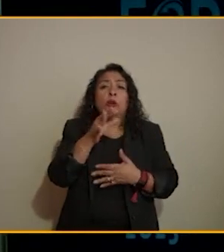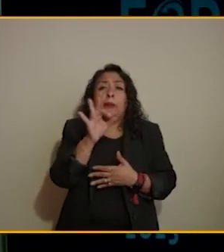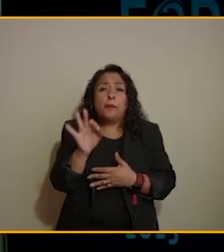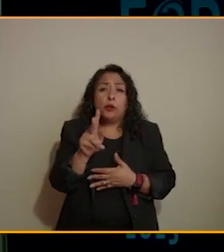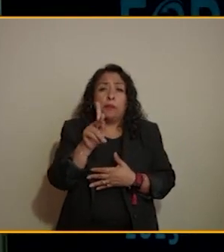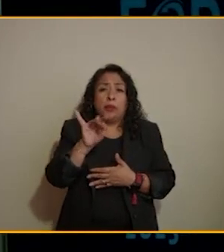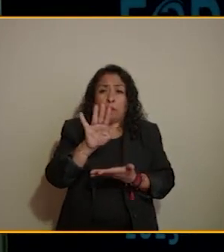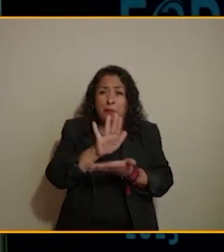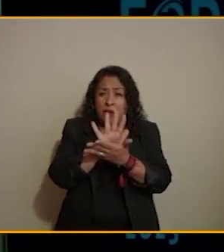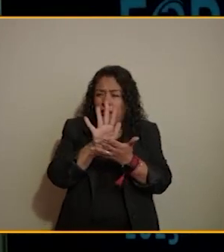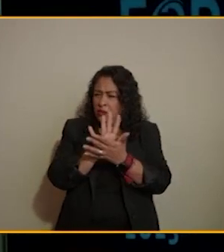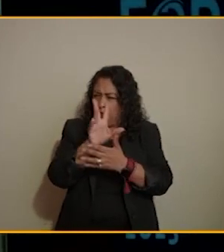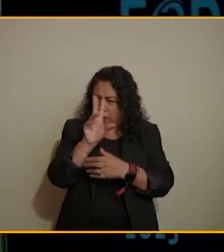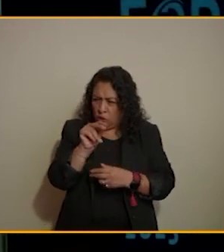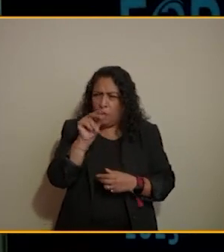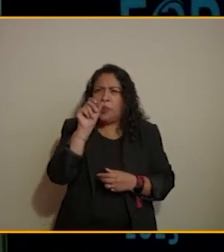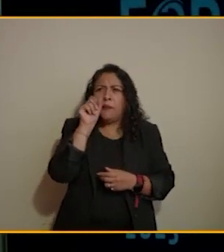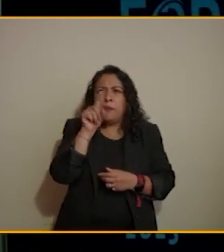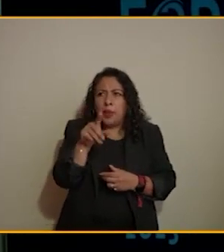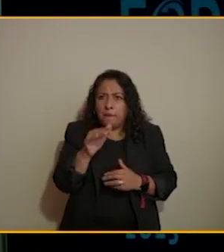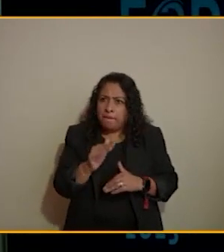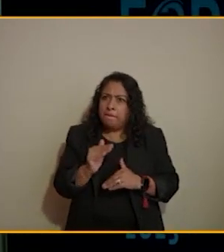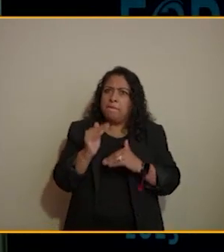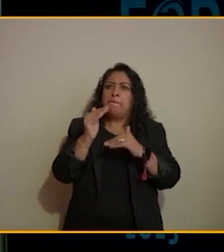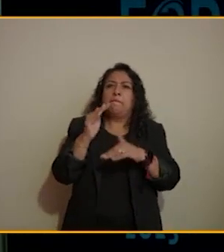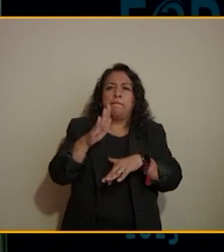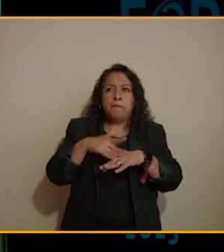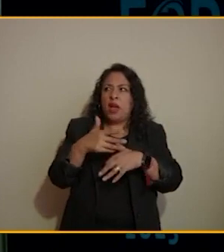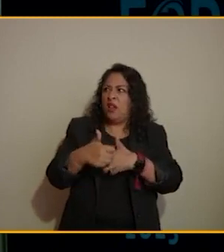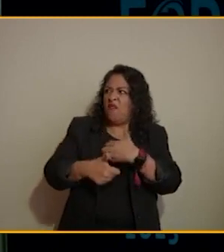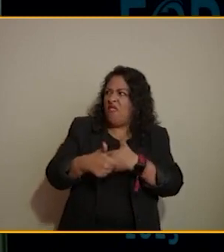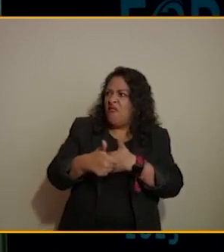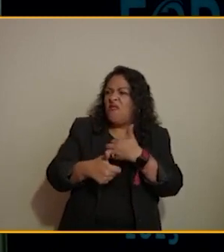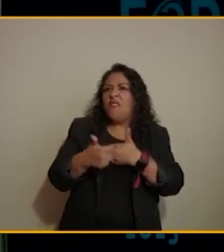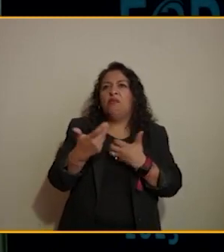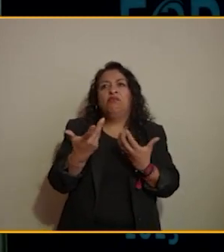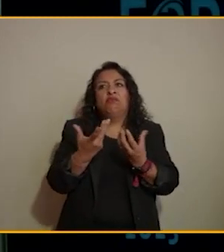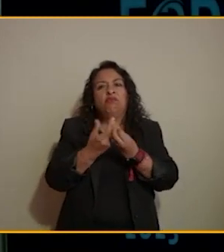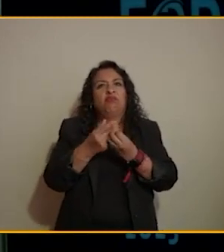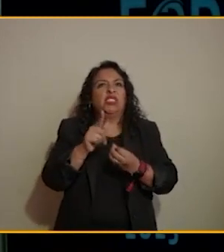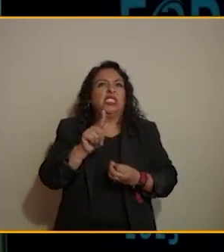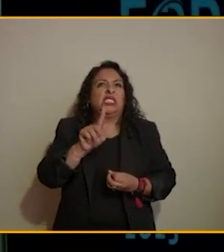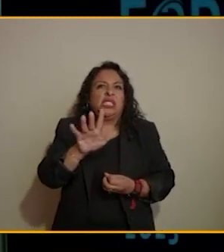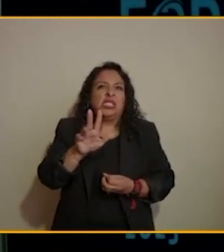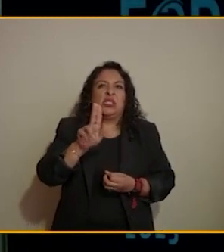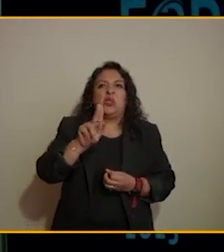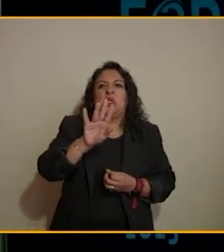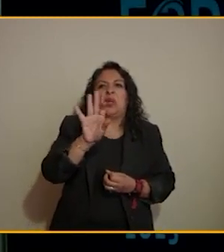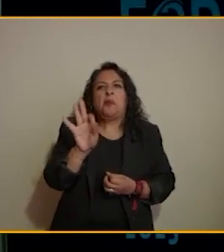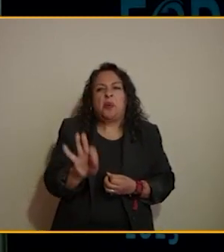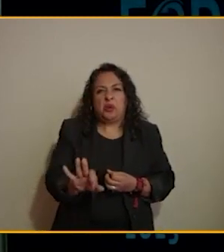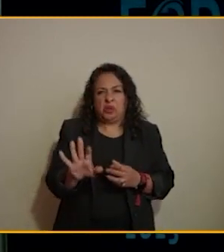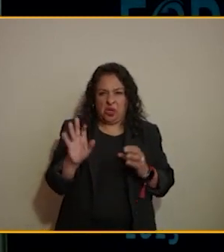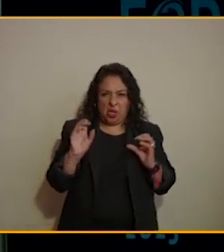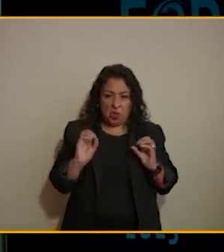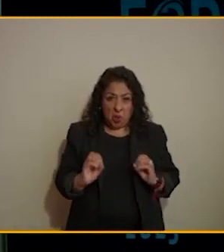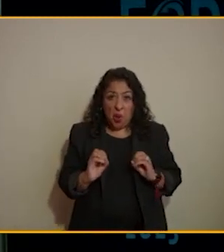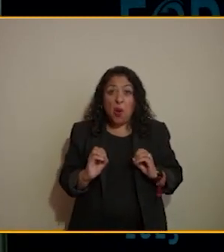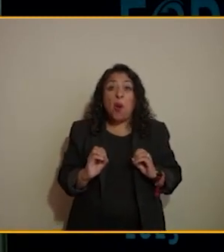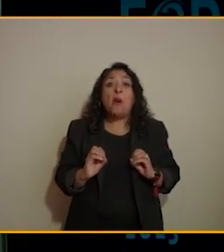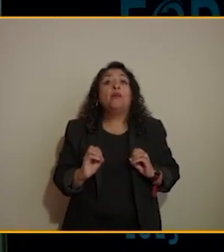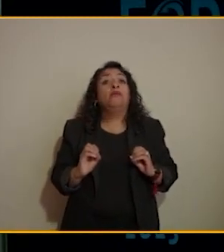Producto Interno Bruto, sino que puedan elevar esa competitividad, formar parte del 75, 80% o incluso